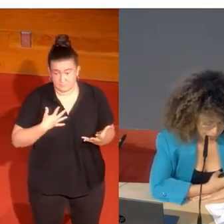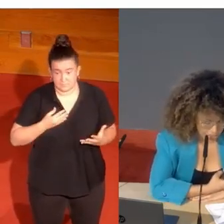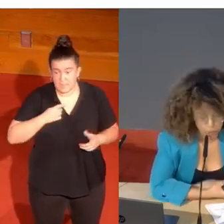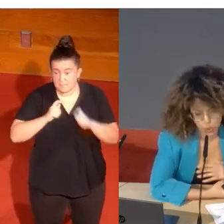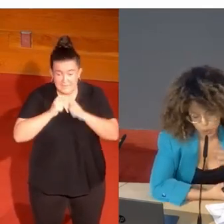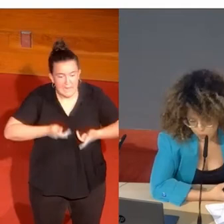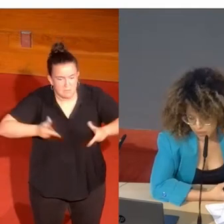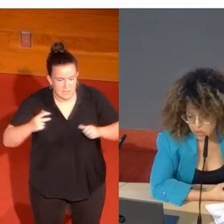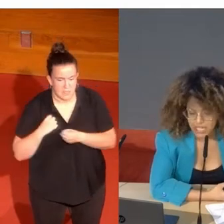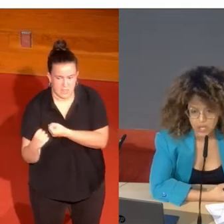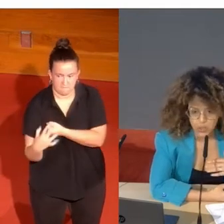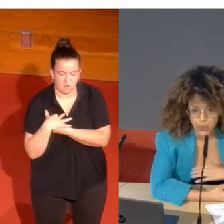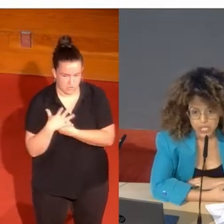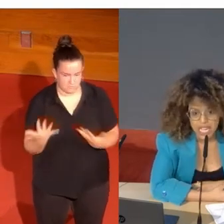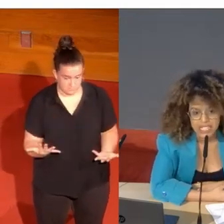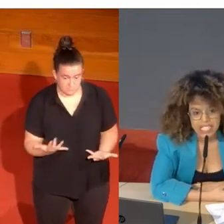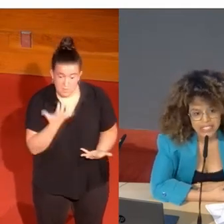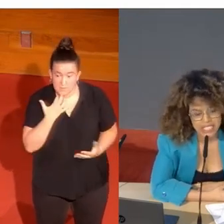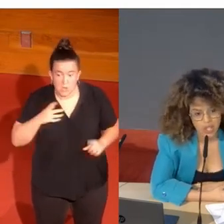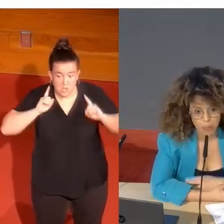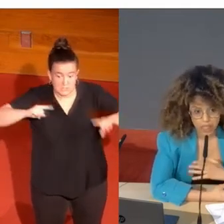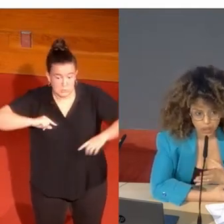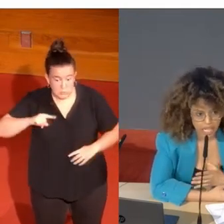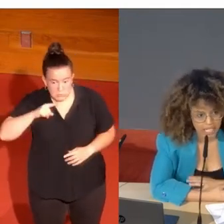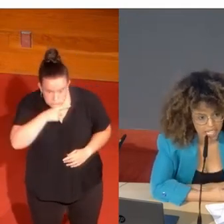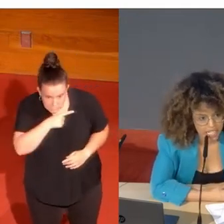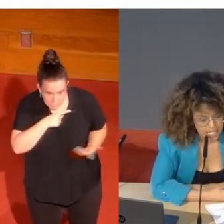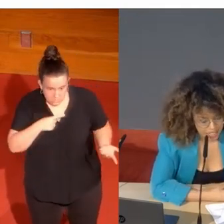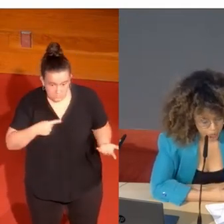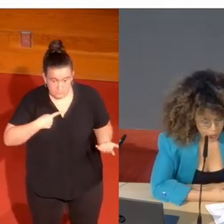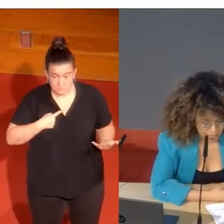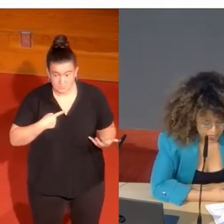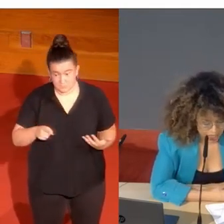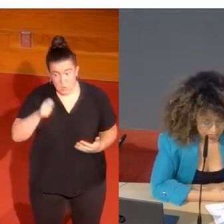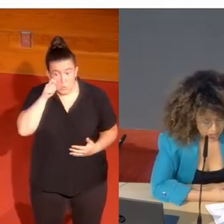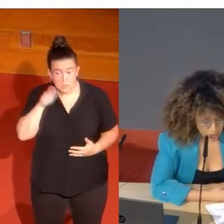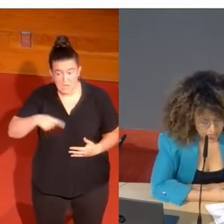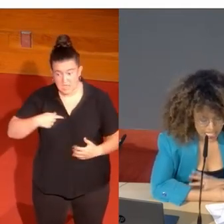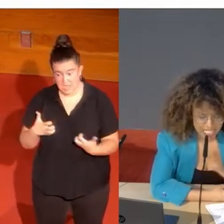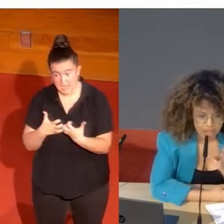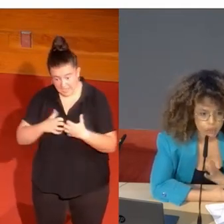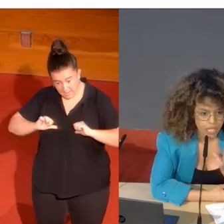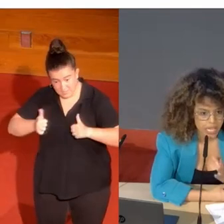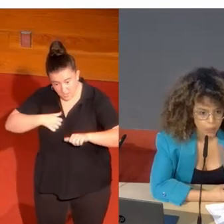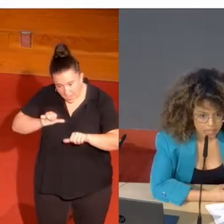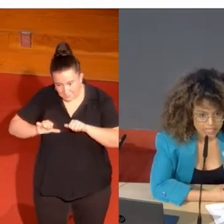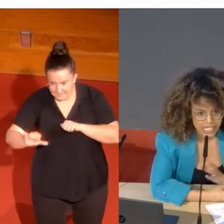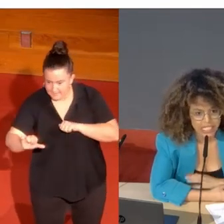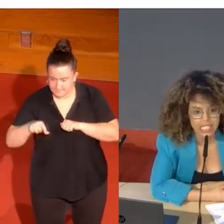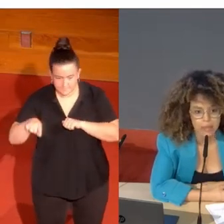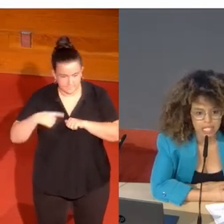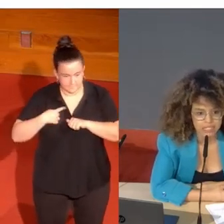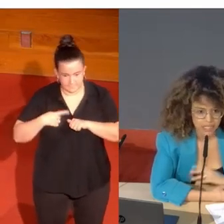libertad de prensa Y por supuesto tenemos el caso de Rusia desde que comenzó la guerra en Ucrania donde esa influencia